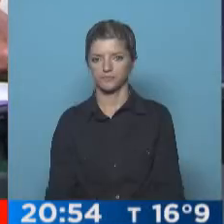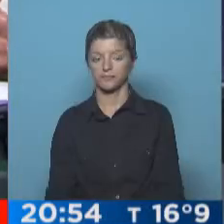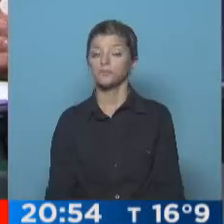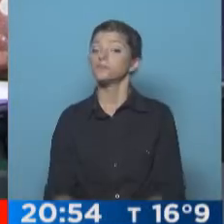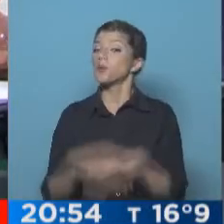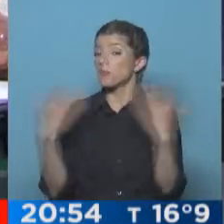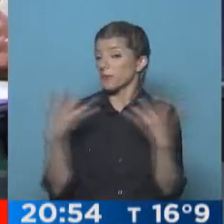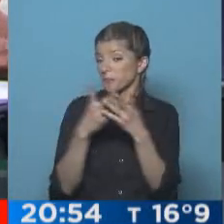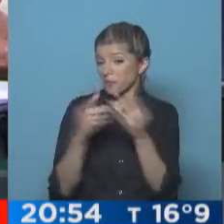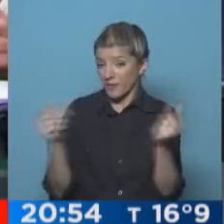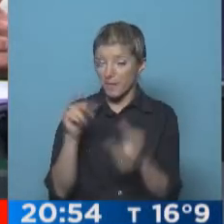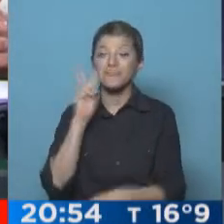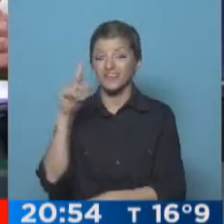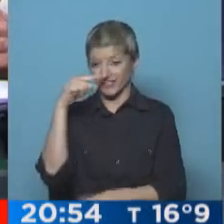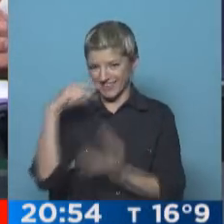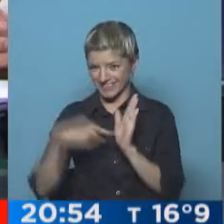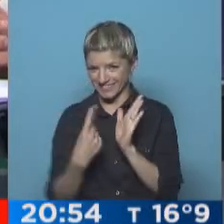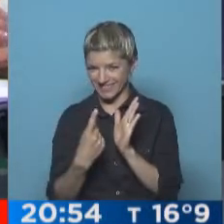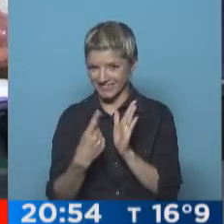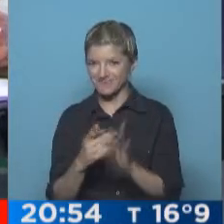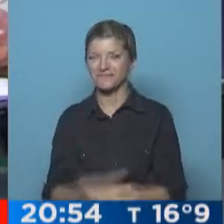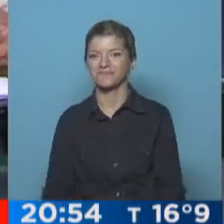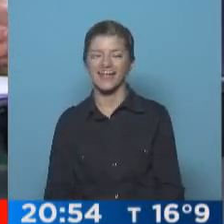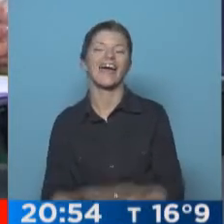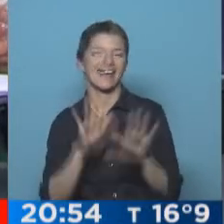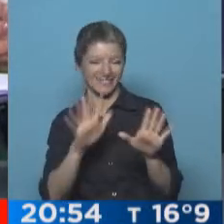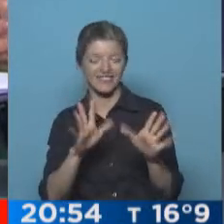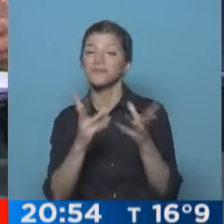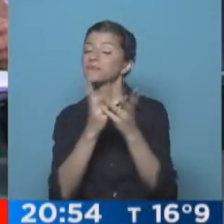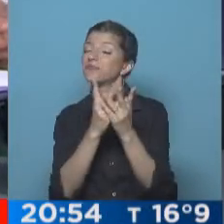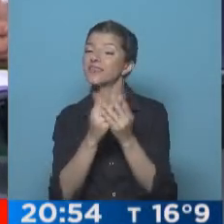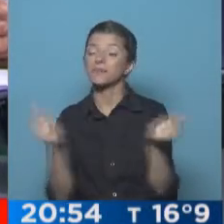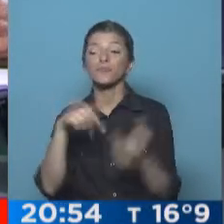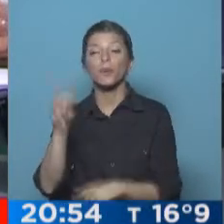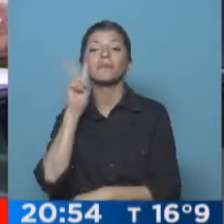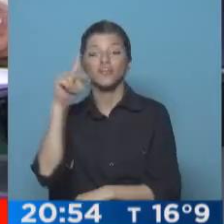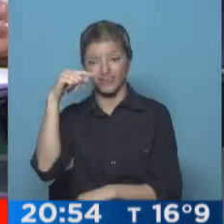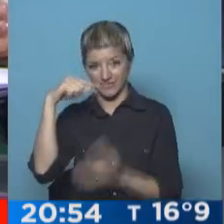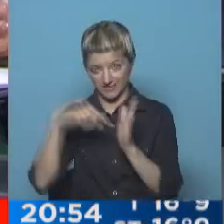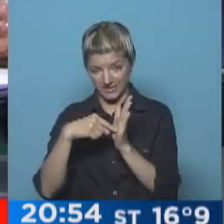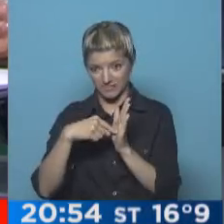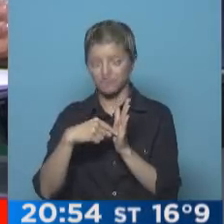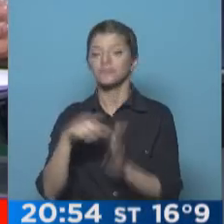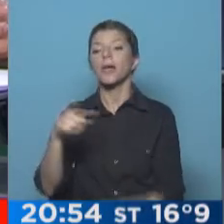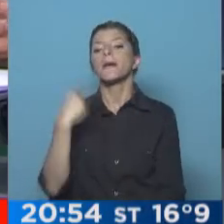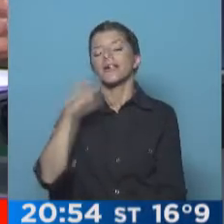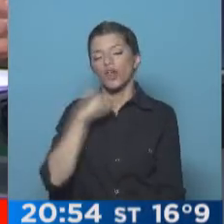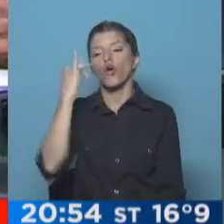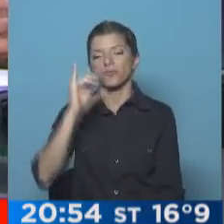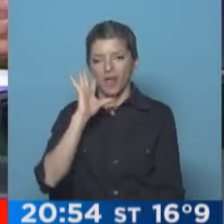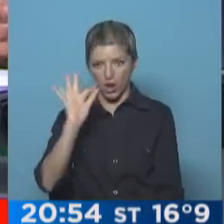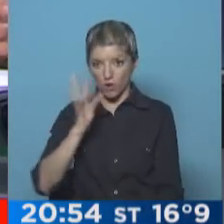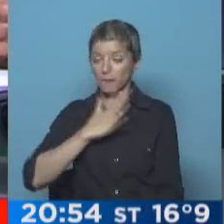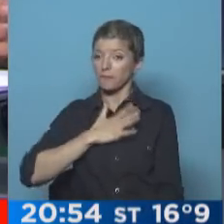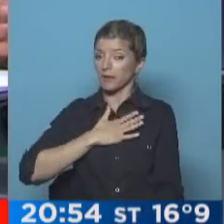Doña Cecilia, estamos cerrando esta edición de Visión 7 Central. Así es, estamos cerrando y yo tengo algo para contarles. En principio que por